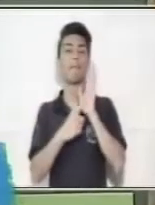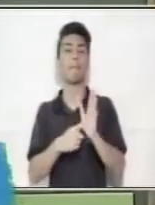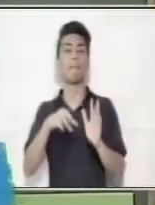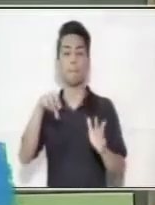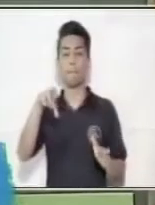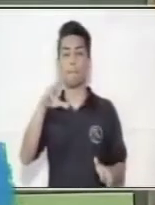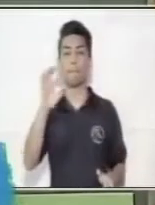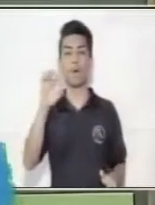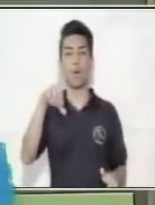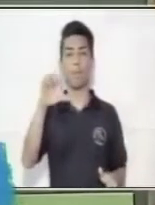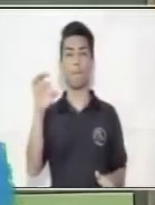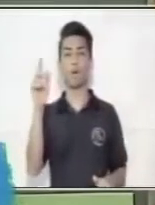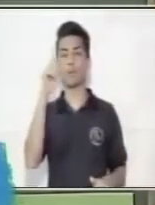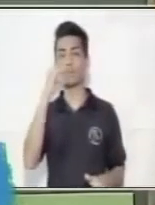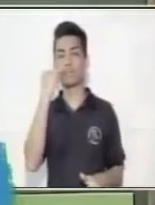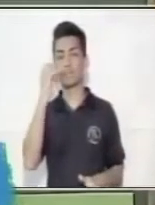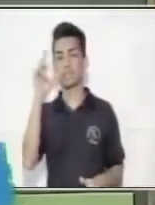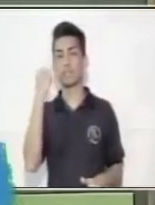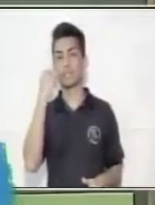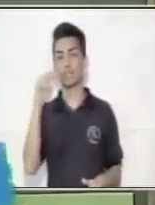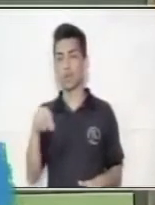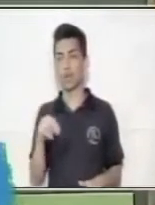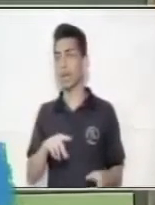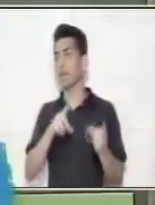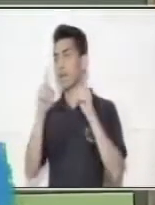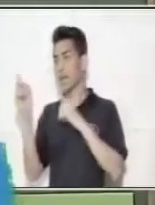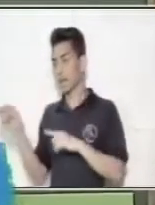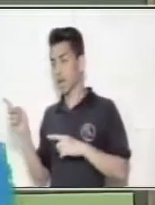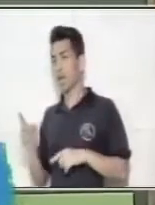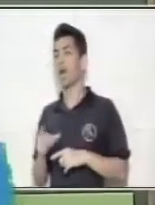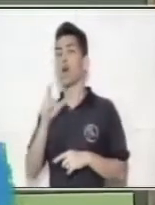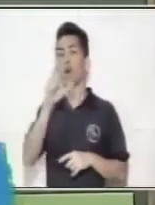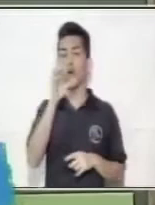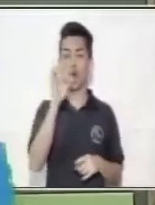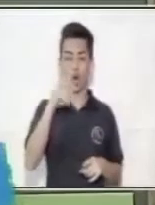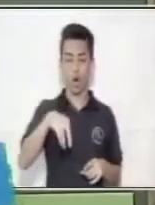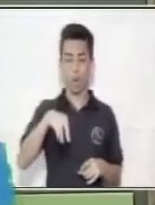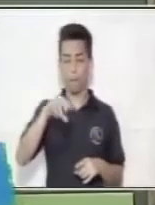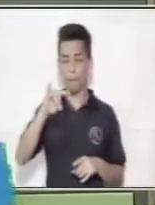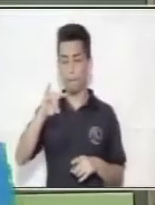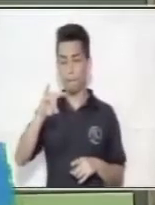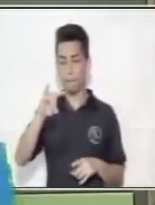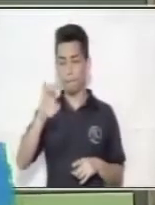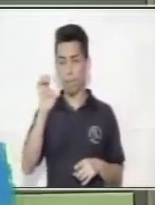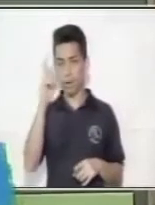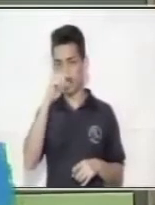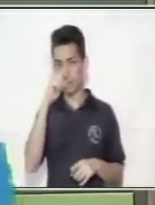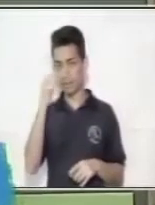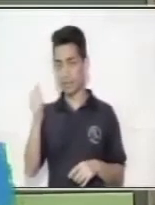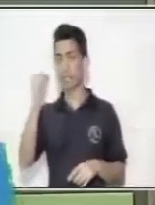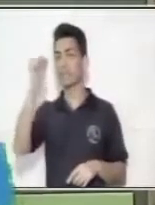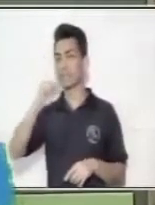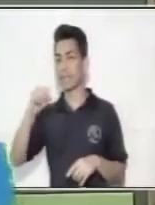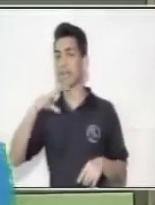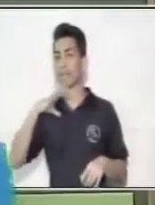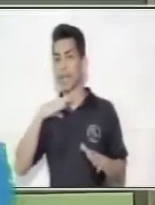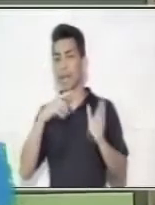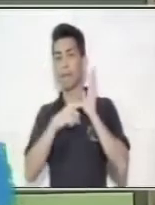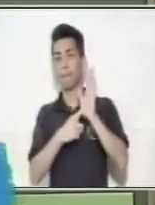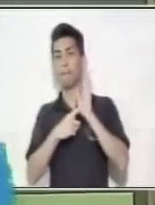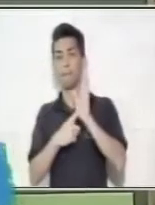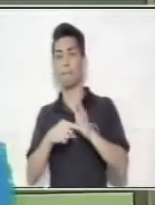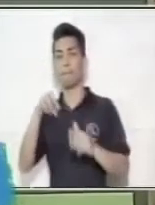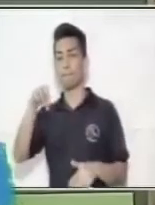incluida. Las compuestas sí tienen proposiciones incluidas y puede ser una o más